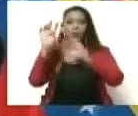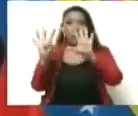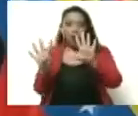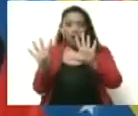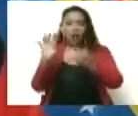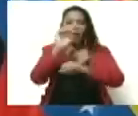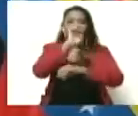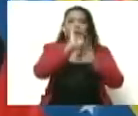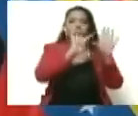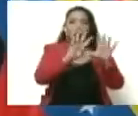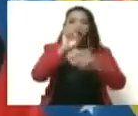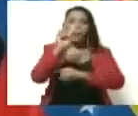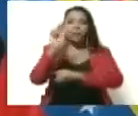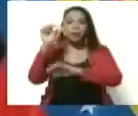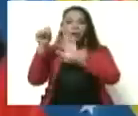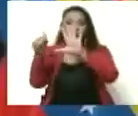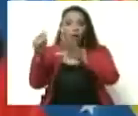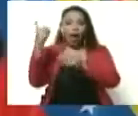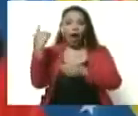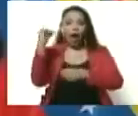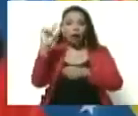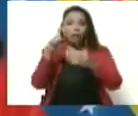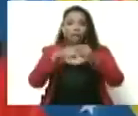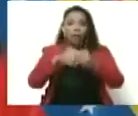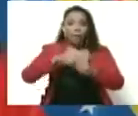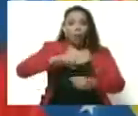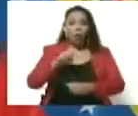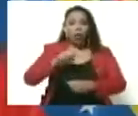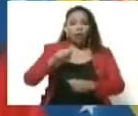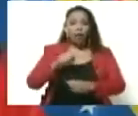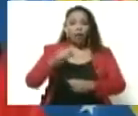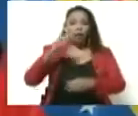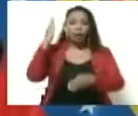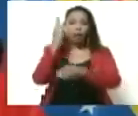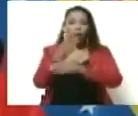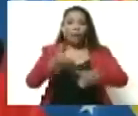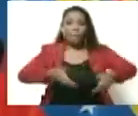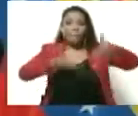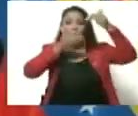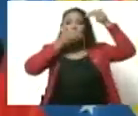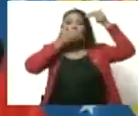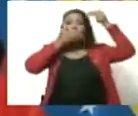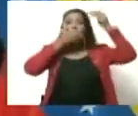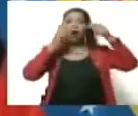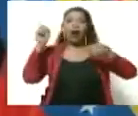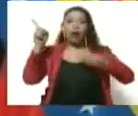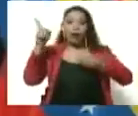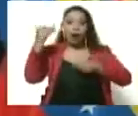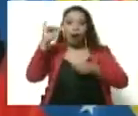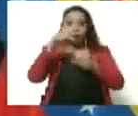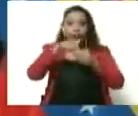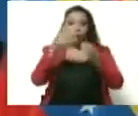25029926, posee registro policial por el delito de secuestro, expediente